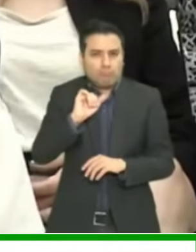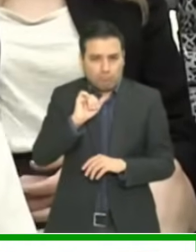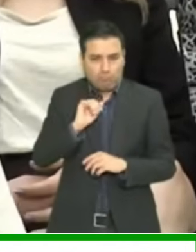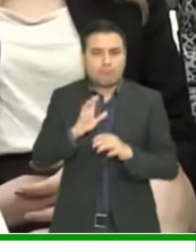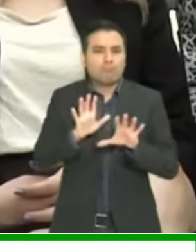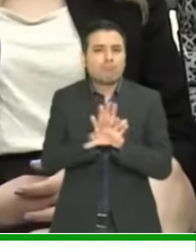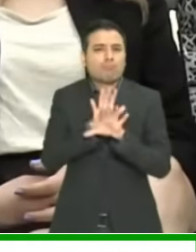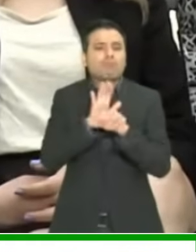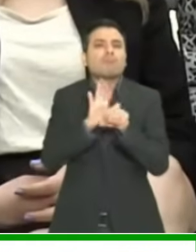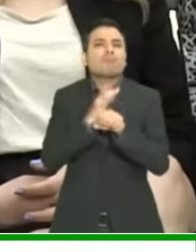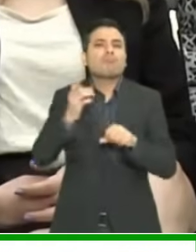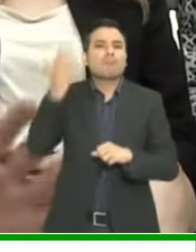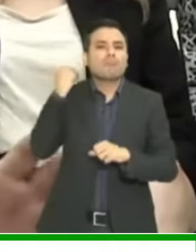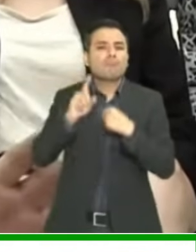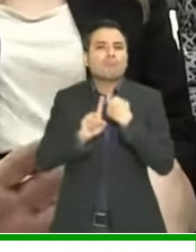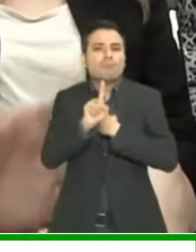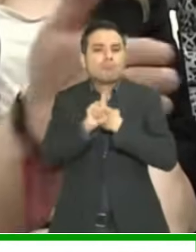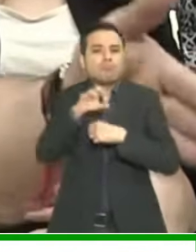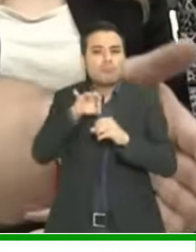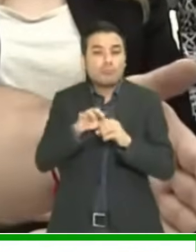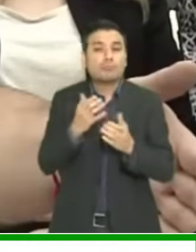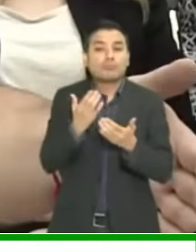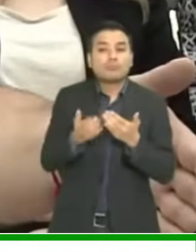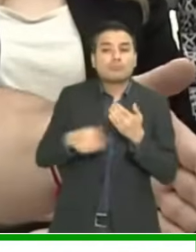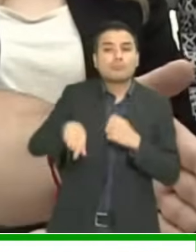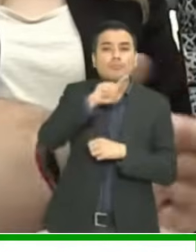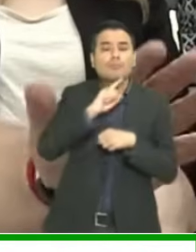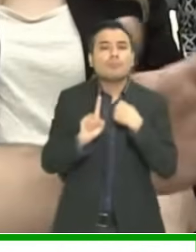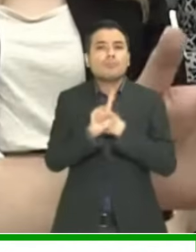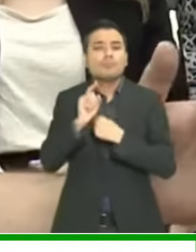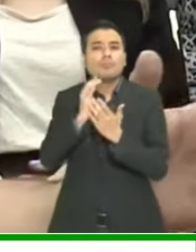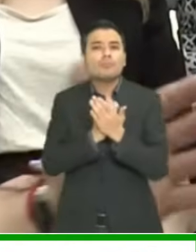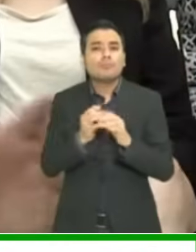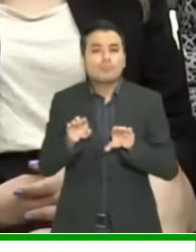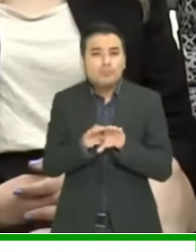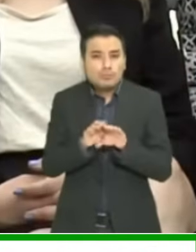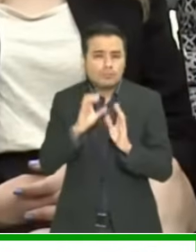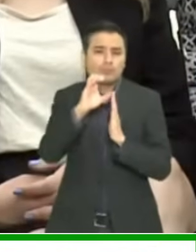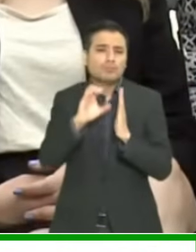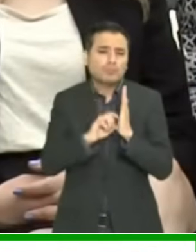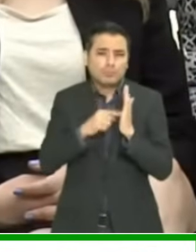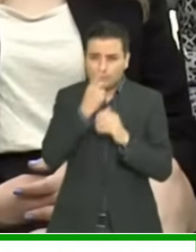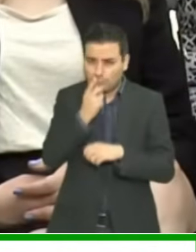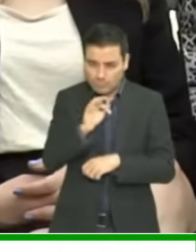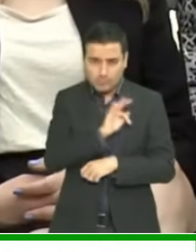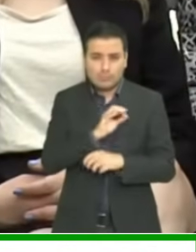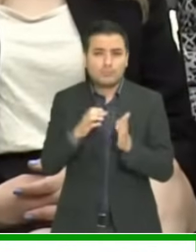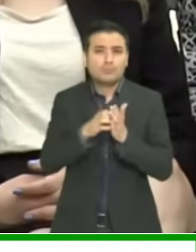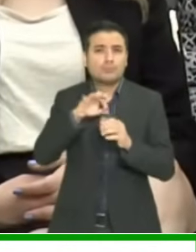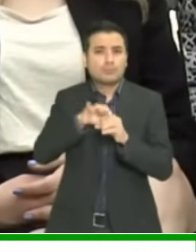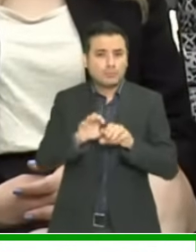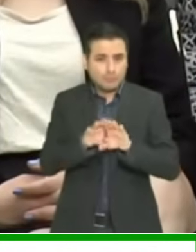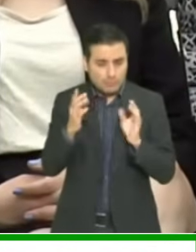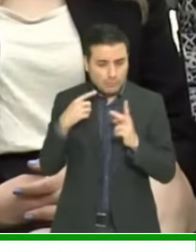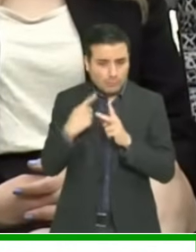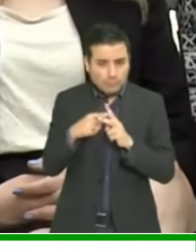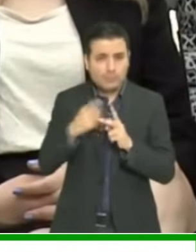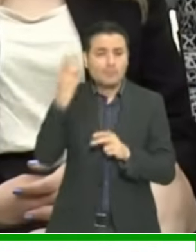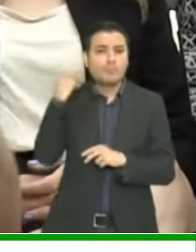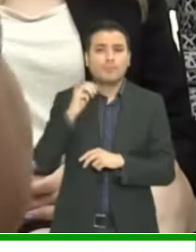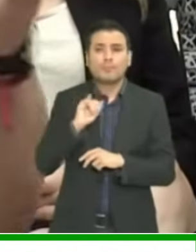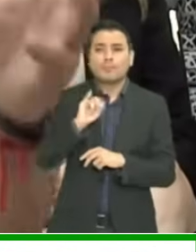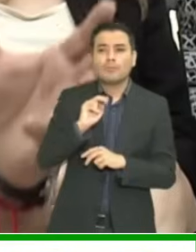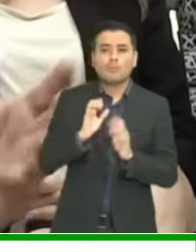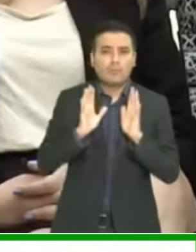nuestros desencuentros. Y hoy, para evitar conflictos, ahí está en la Constitución la apertura de paquetes. Ya ayer el Instituto Nacional Electoral daba un